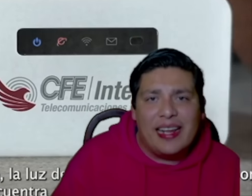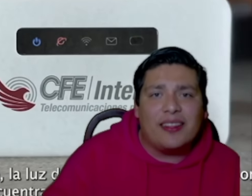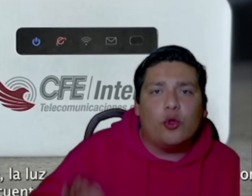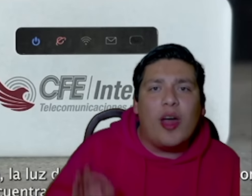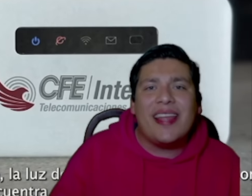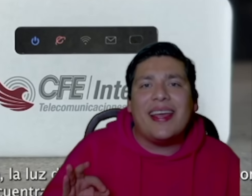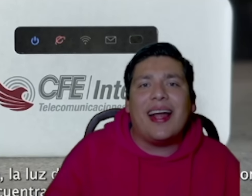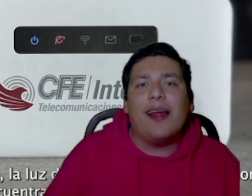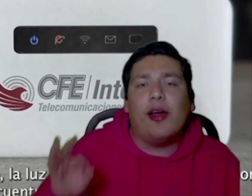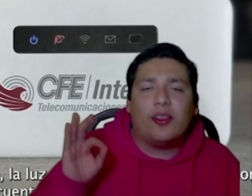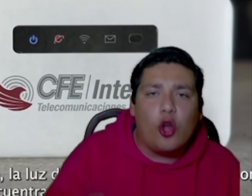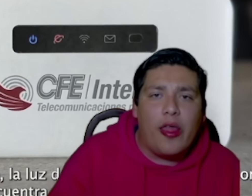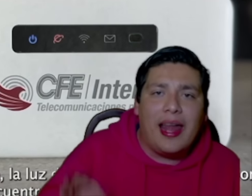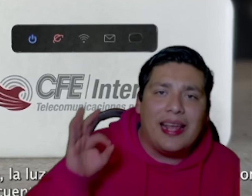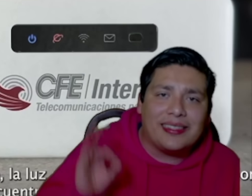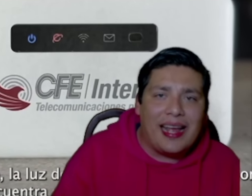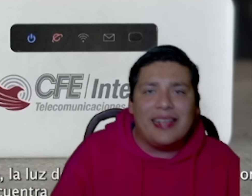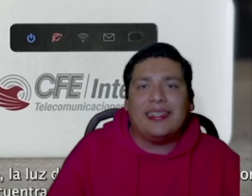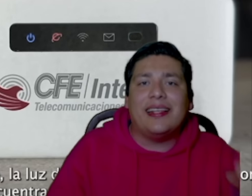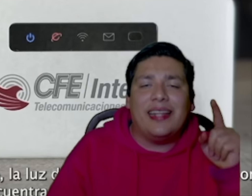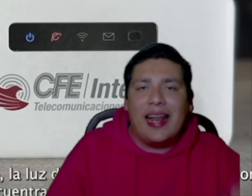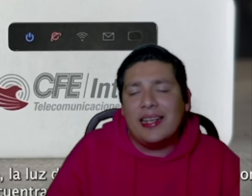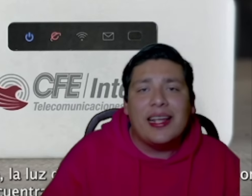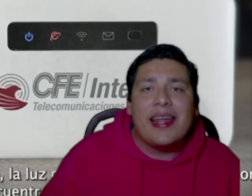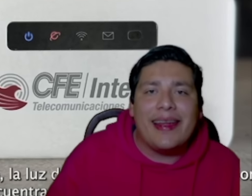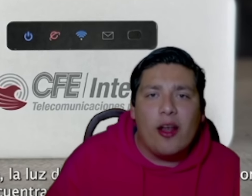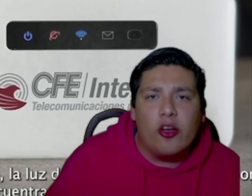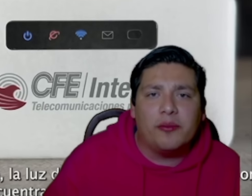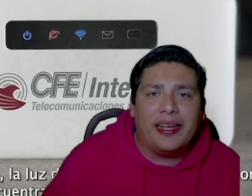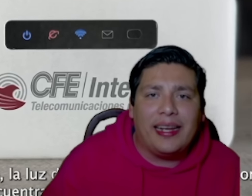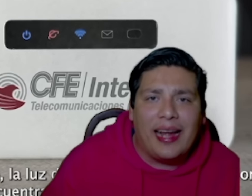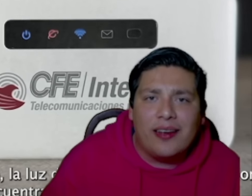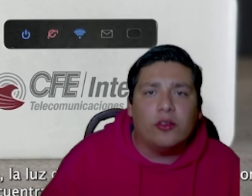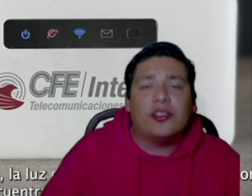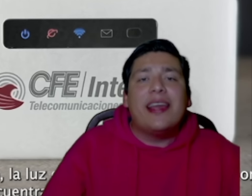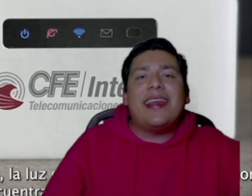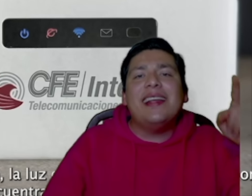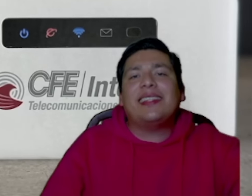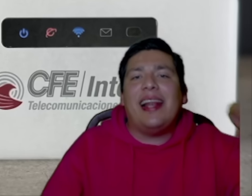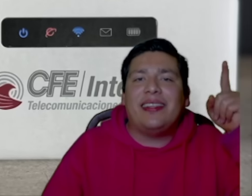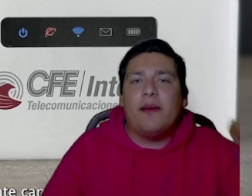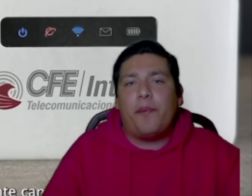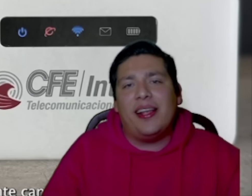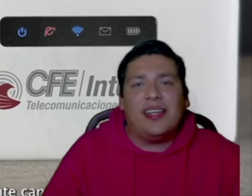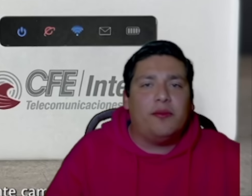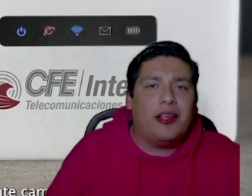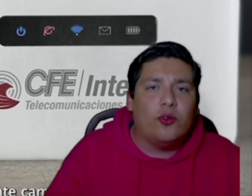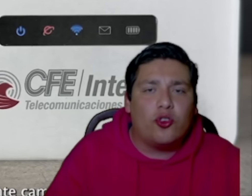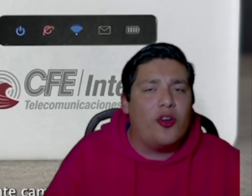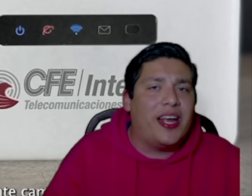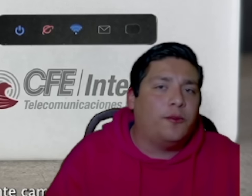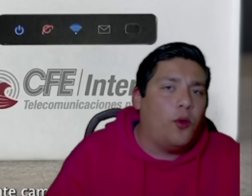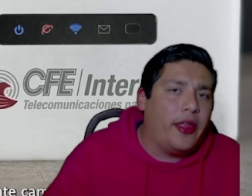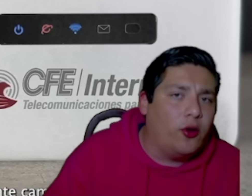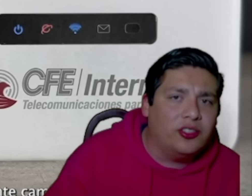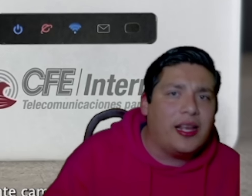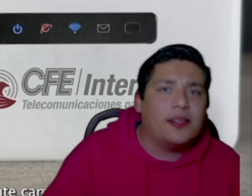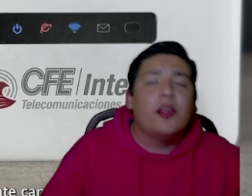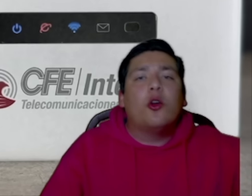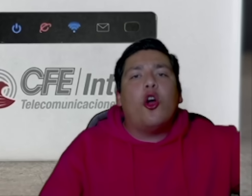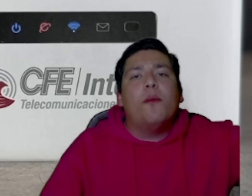CFE Internet no ha llegado a todas las casas de las y los mexicanos. Y es que las empresas